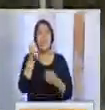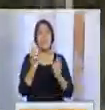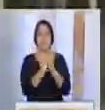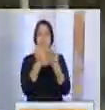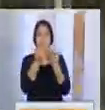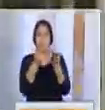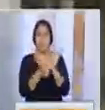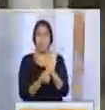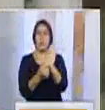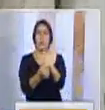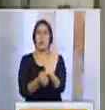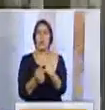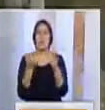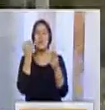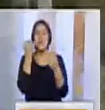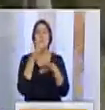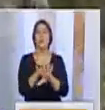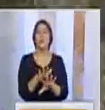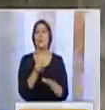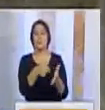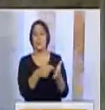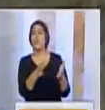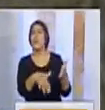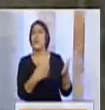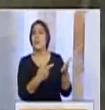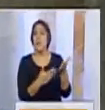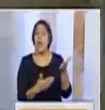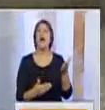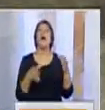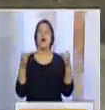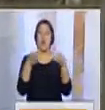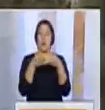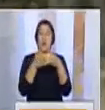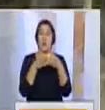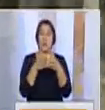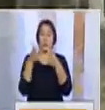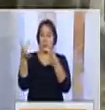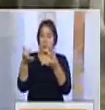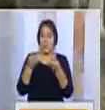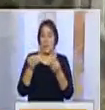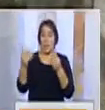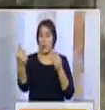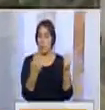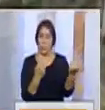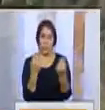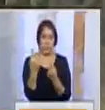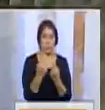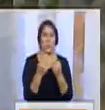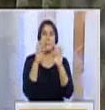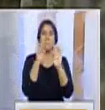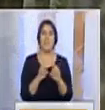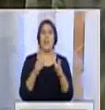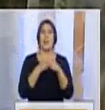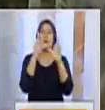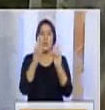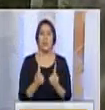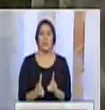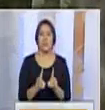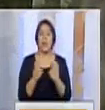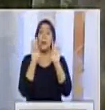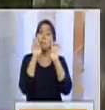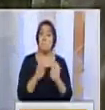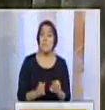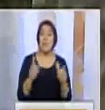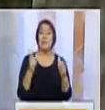a permitir que las juntas receptoras de votos sepan cómo tratar a las personas con discapacidad. Las personas con